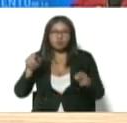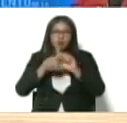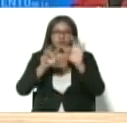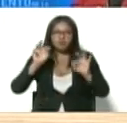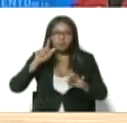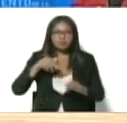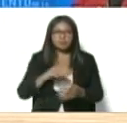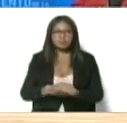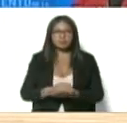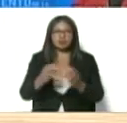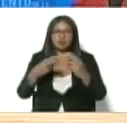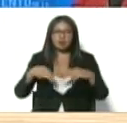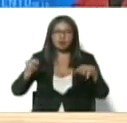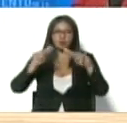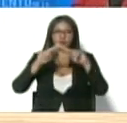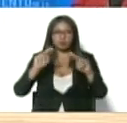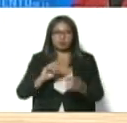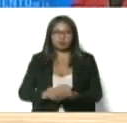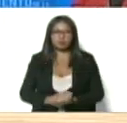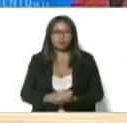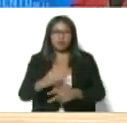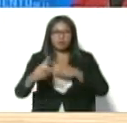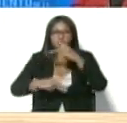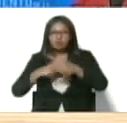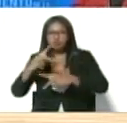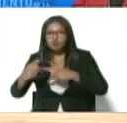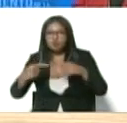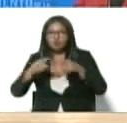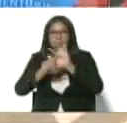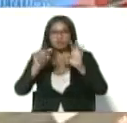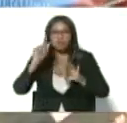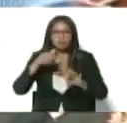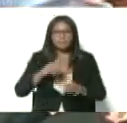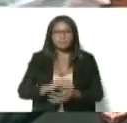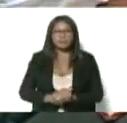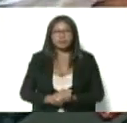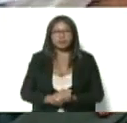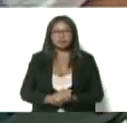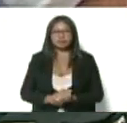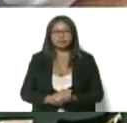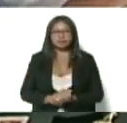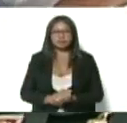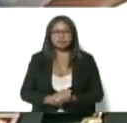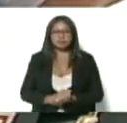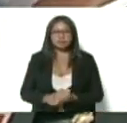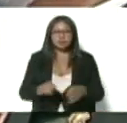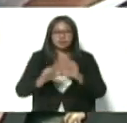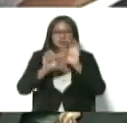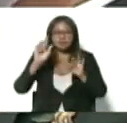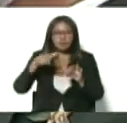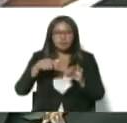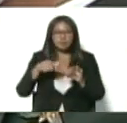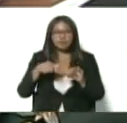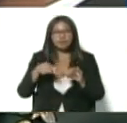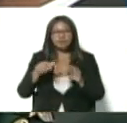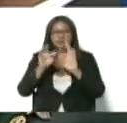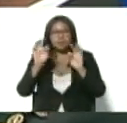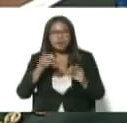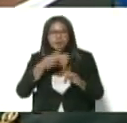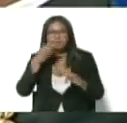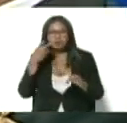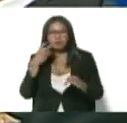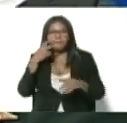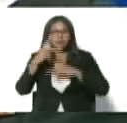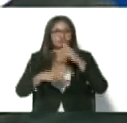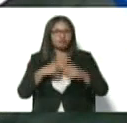territorio libre de producción de coca de pasta de coca y de cualquier tipo de drogas no se produce